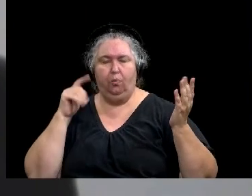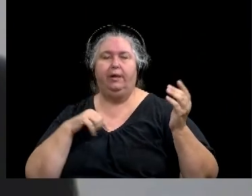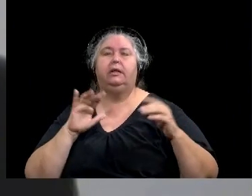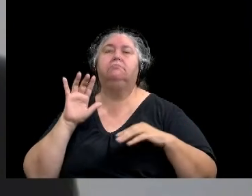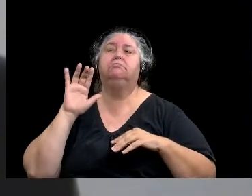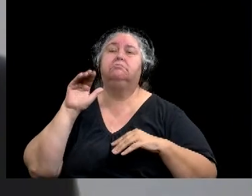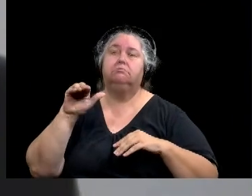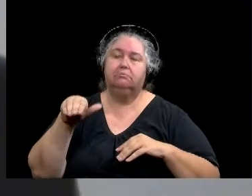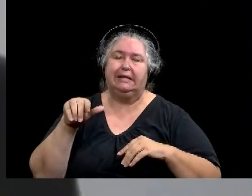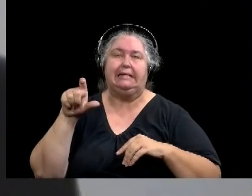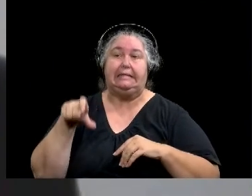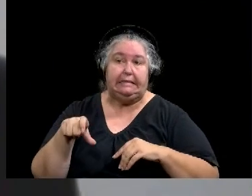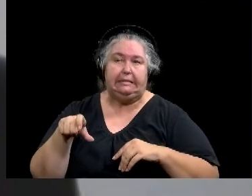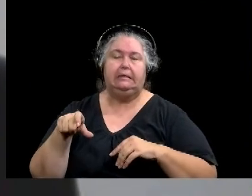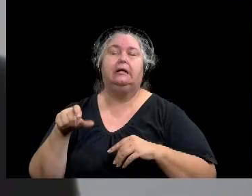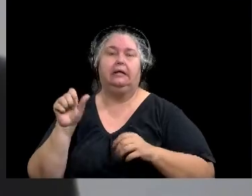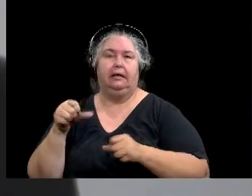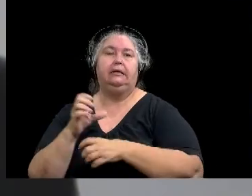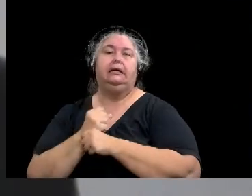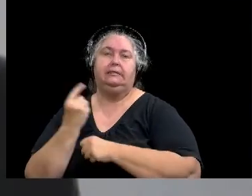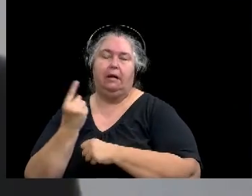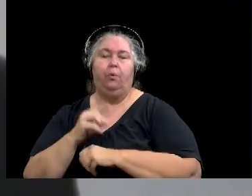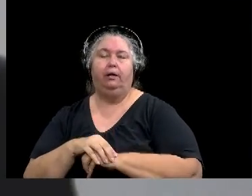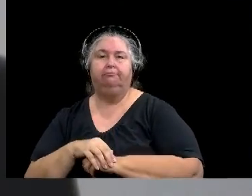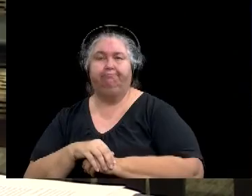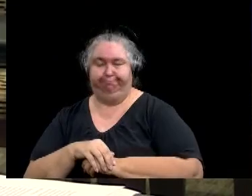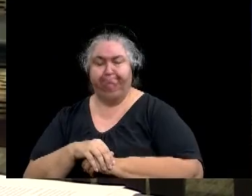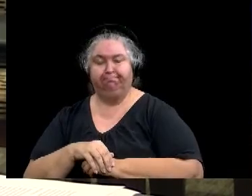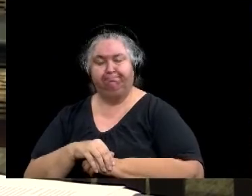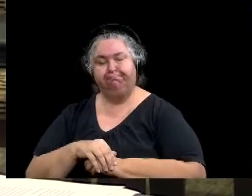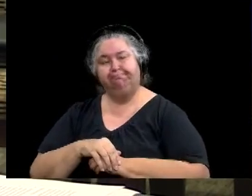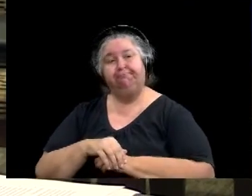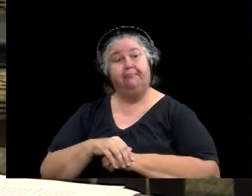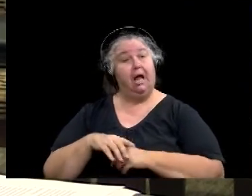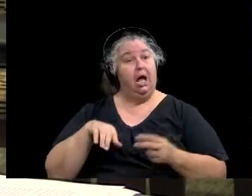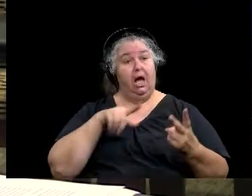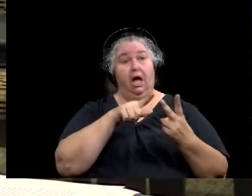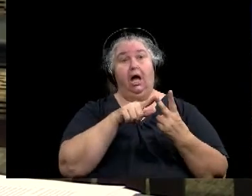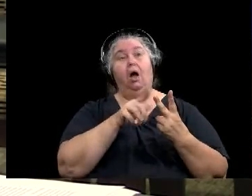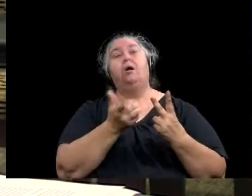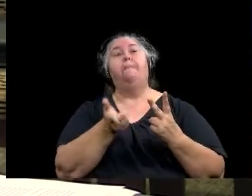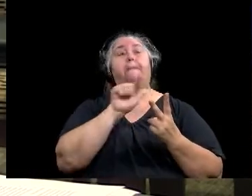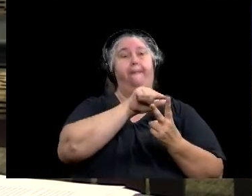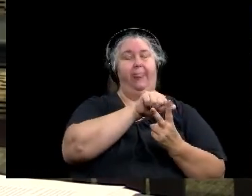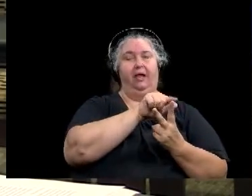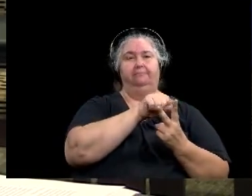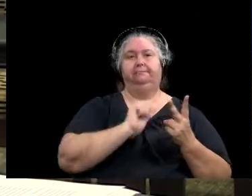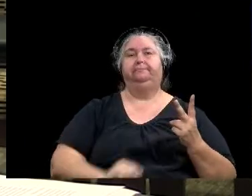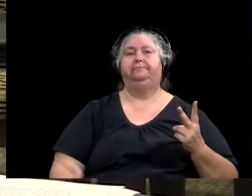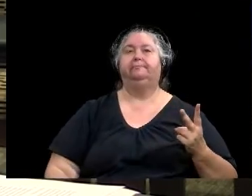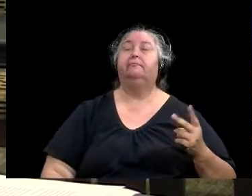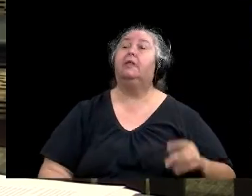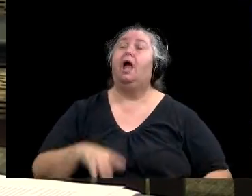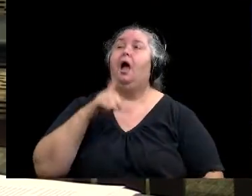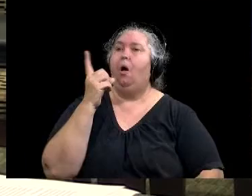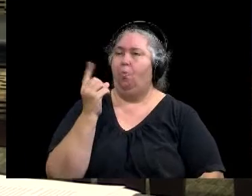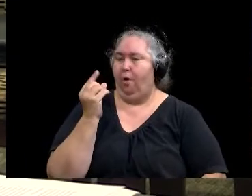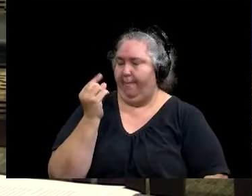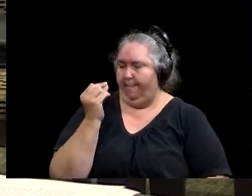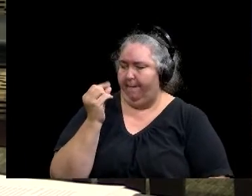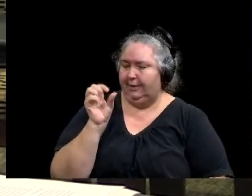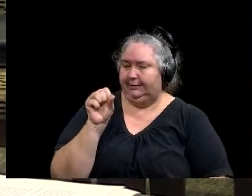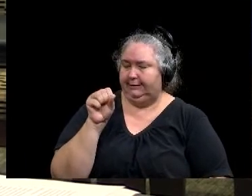y es algo que podemos usar si quiere tiene otra pregunta si otra